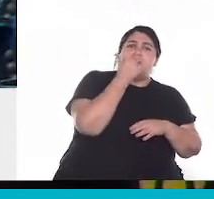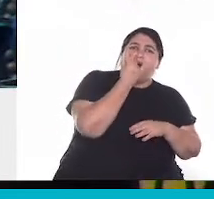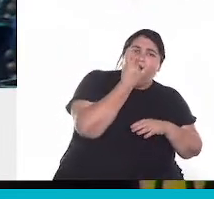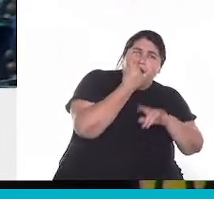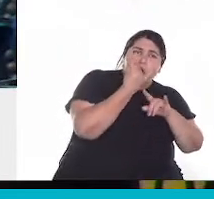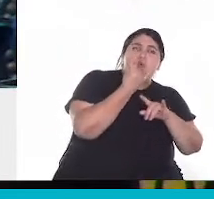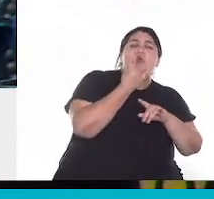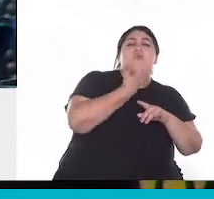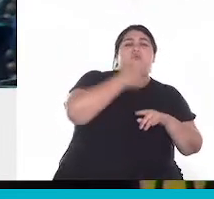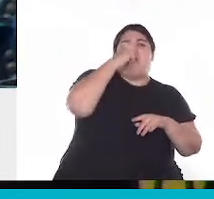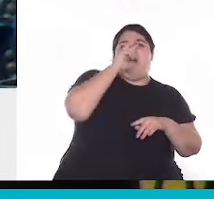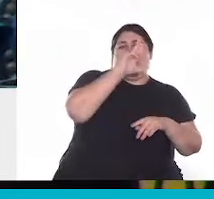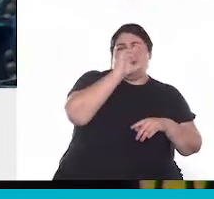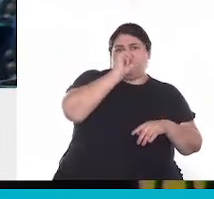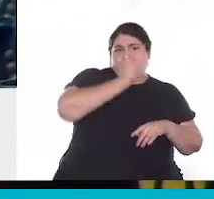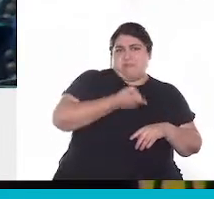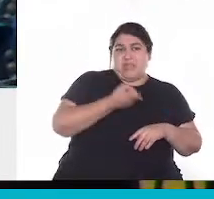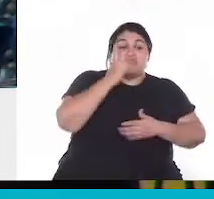este partido judicial.